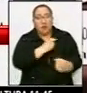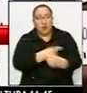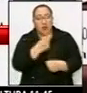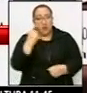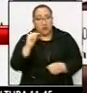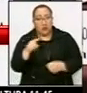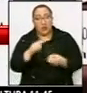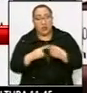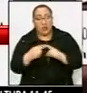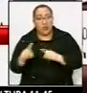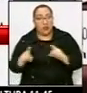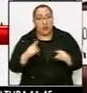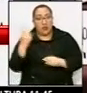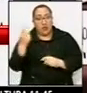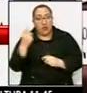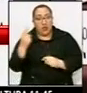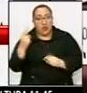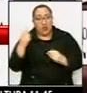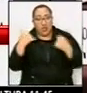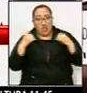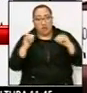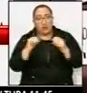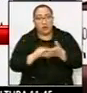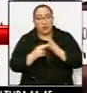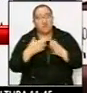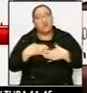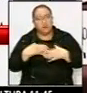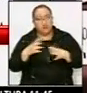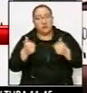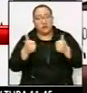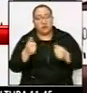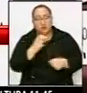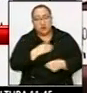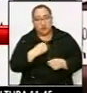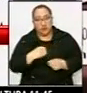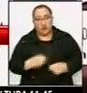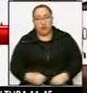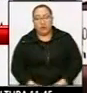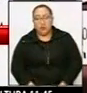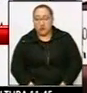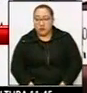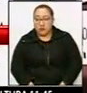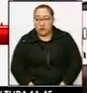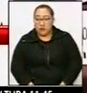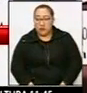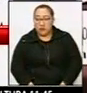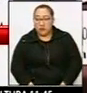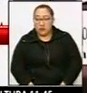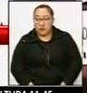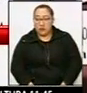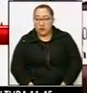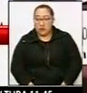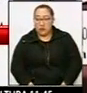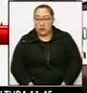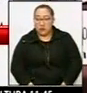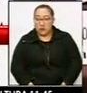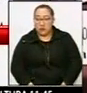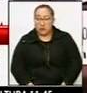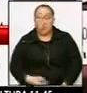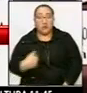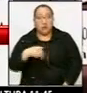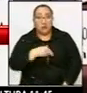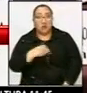eso desde la Dirección Nacional de Ganadería me parece bien, ministro, a través de nuestro presidente y los técnicos que puedan